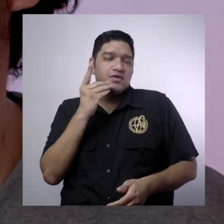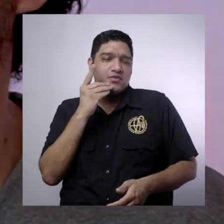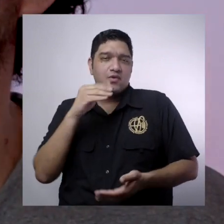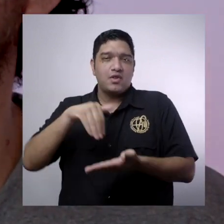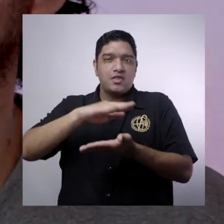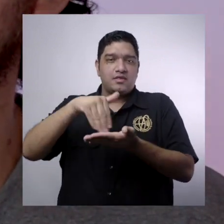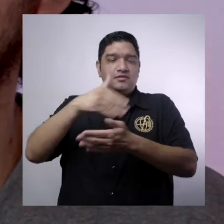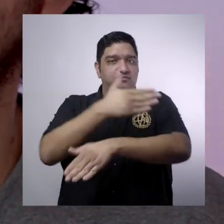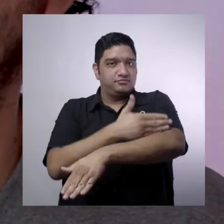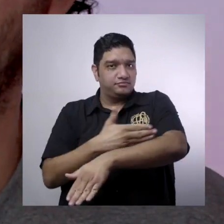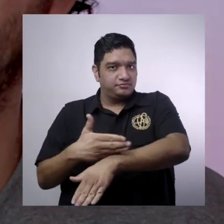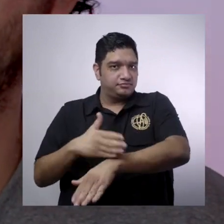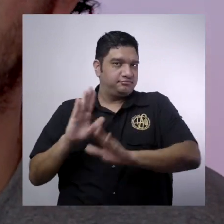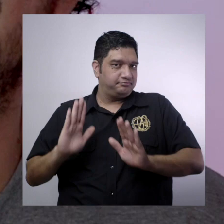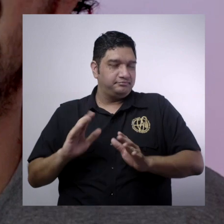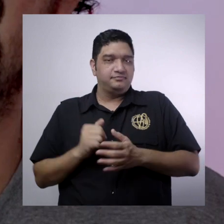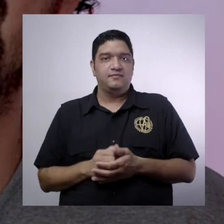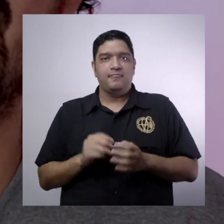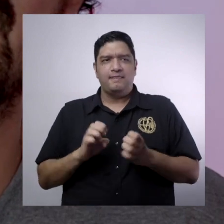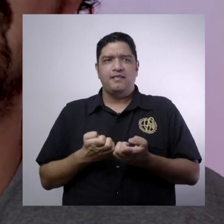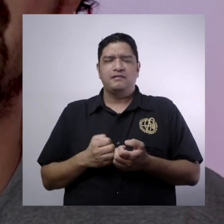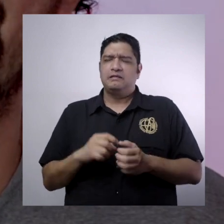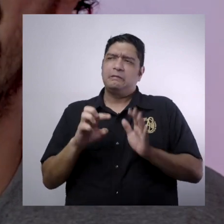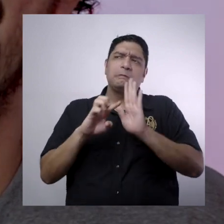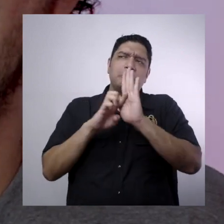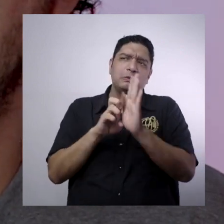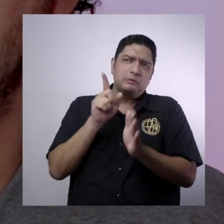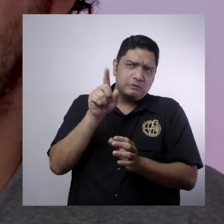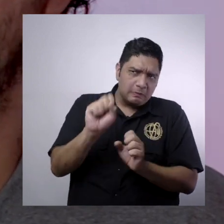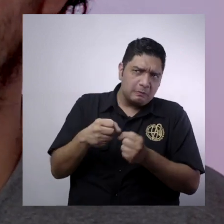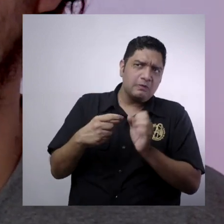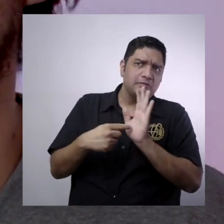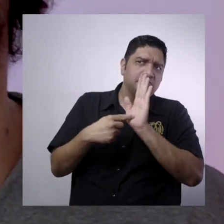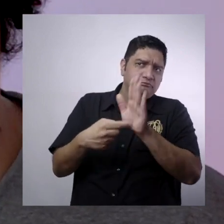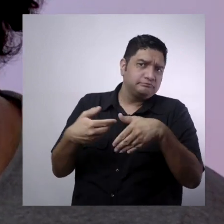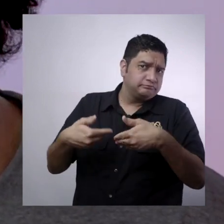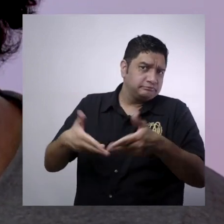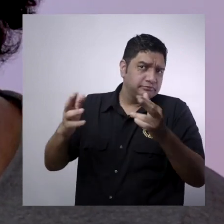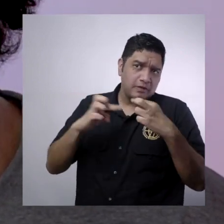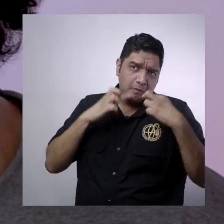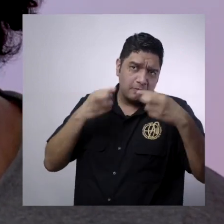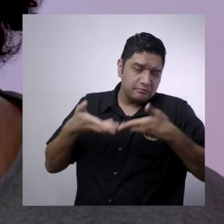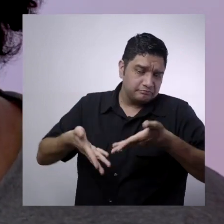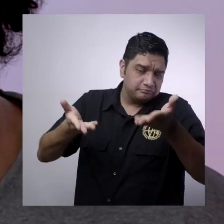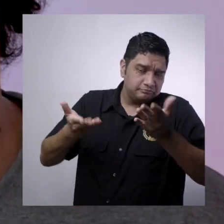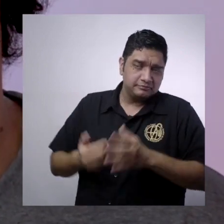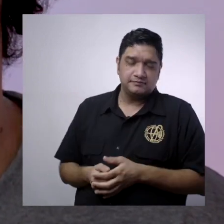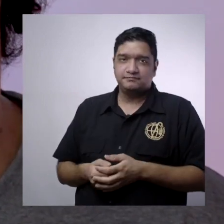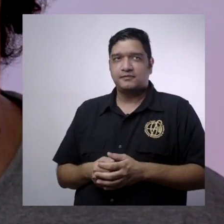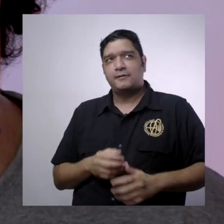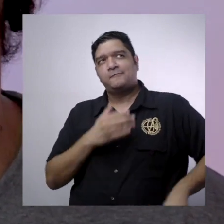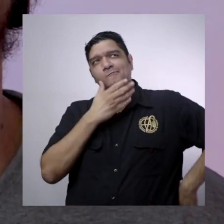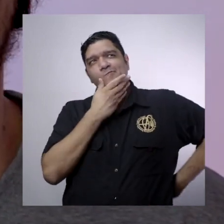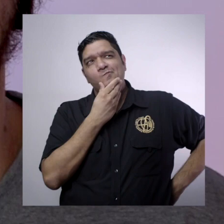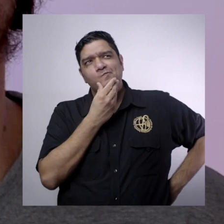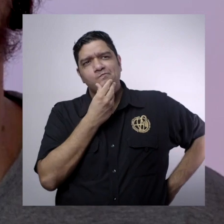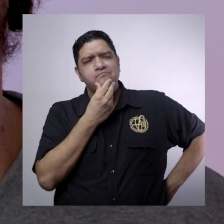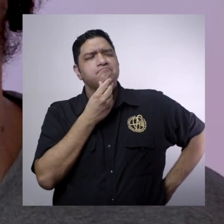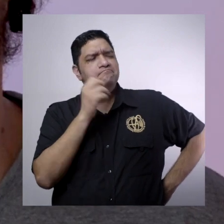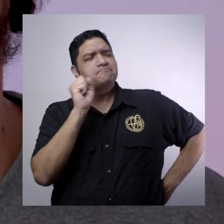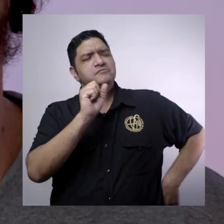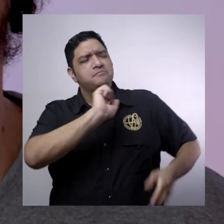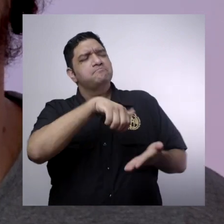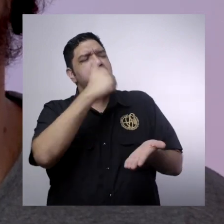poderla exponer dentro de sus instalaciones. Y pues él me dio el visto bueno. Buscamos